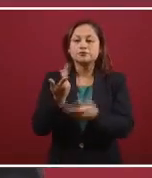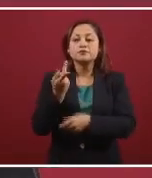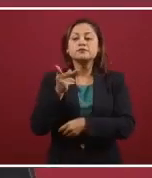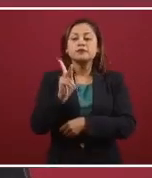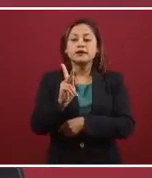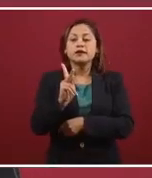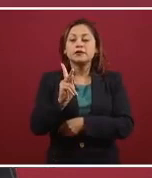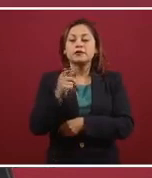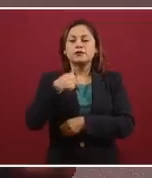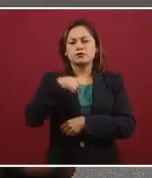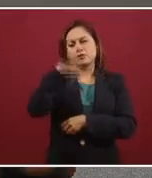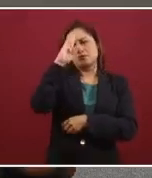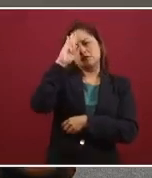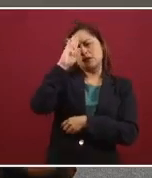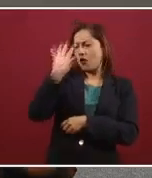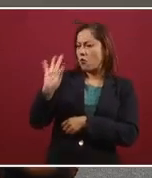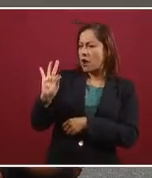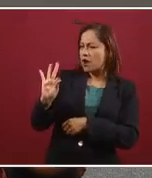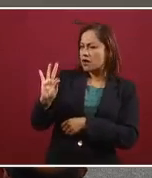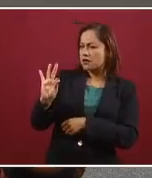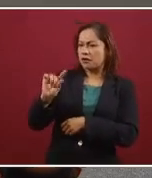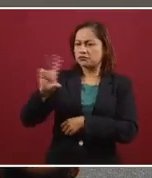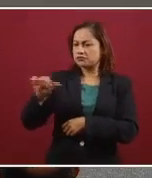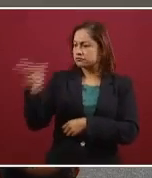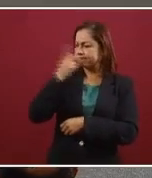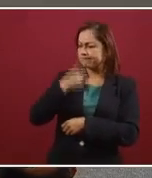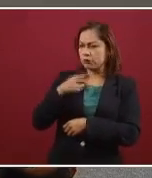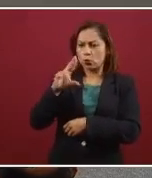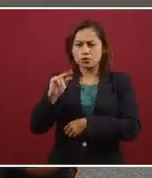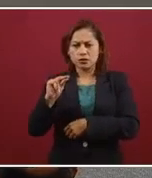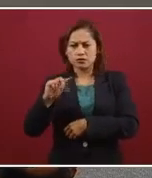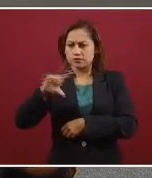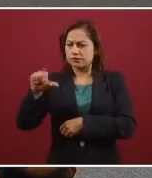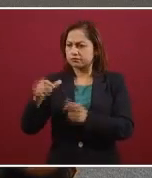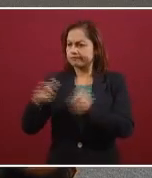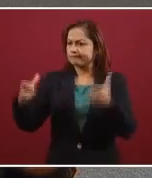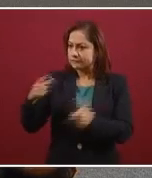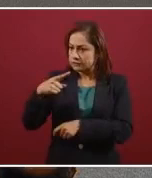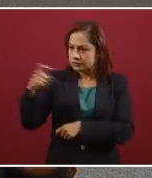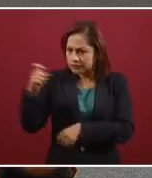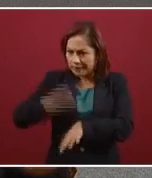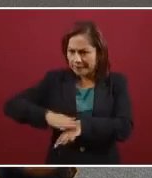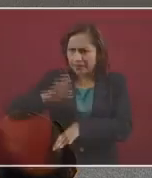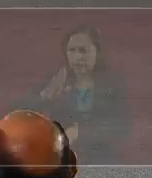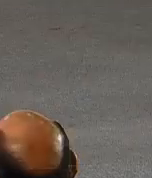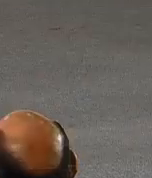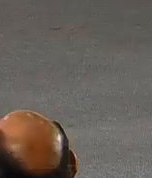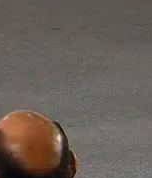yo hablaba de 40 lo convencieron que 80 los más de 100 amparos